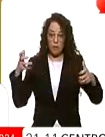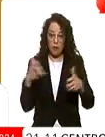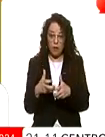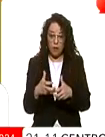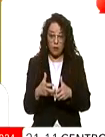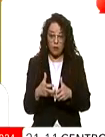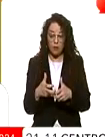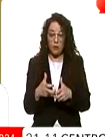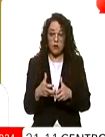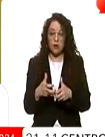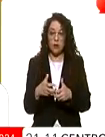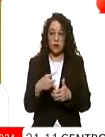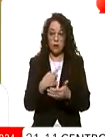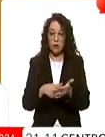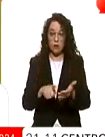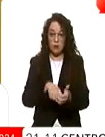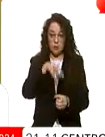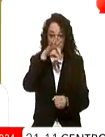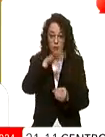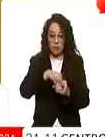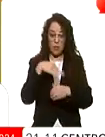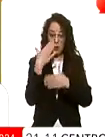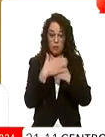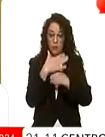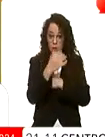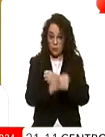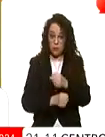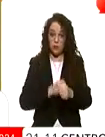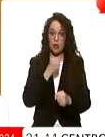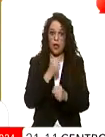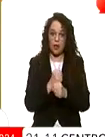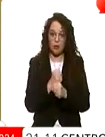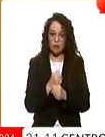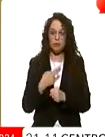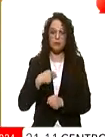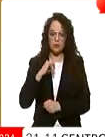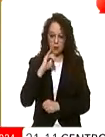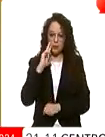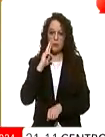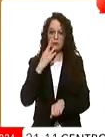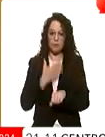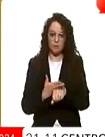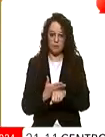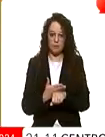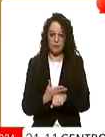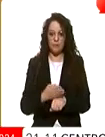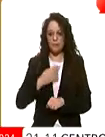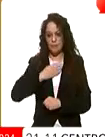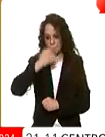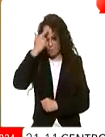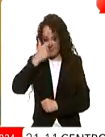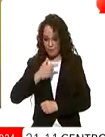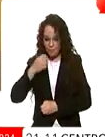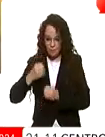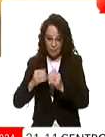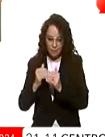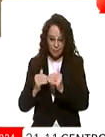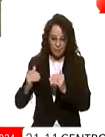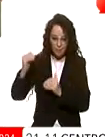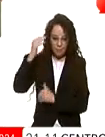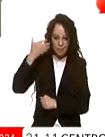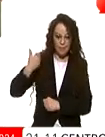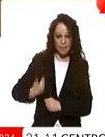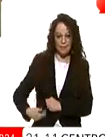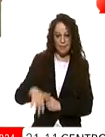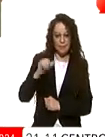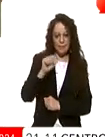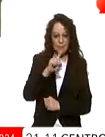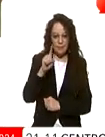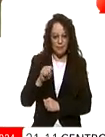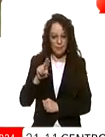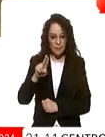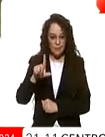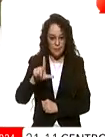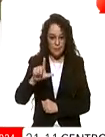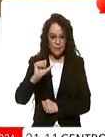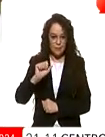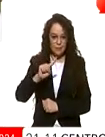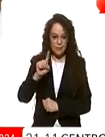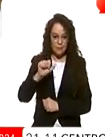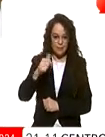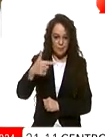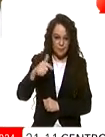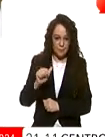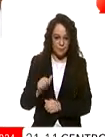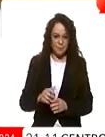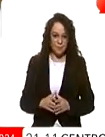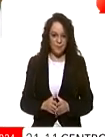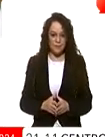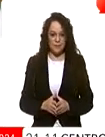de 2025. Magistrado, buenas noches. Le saluda Azul Alzaga. ¿Qué tal, Azul? Buenas noches. Muy buenas noches. A ver,